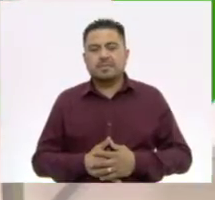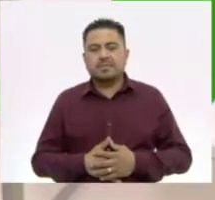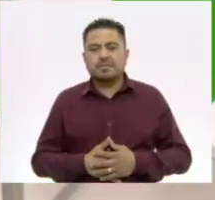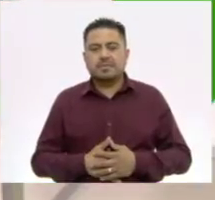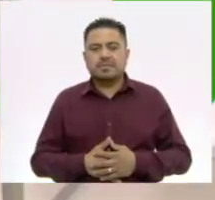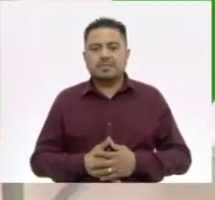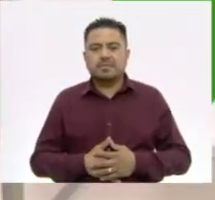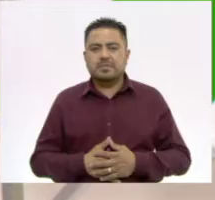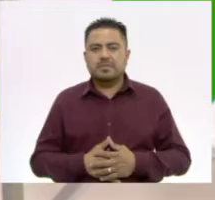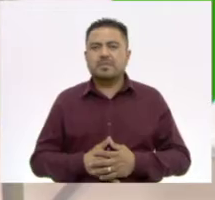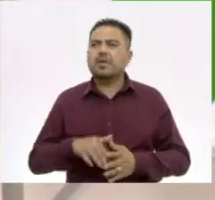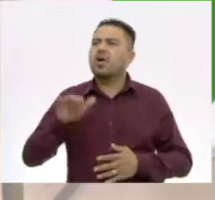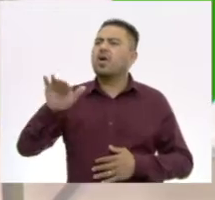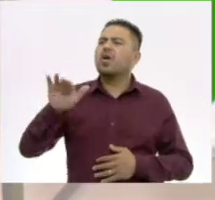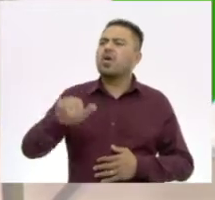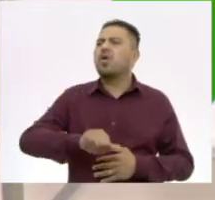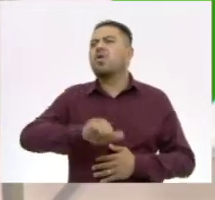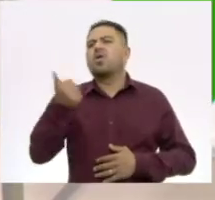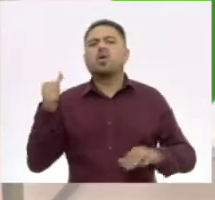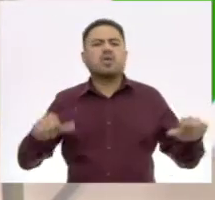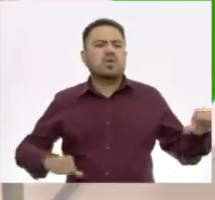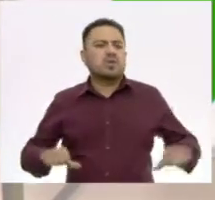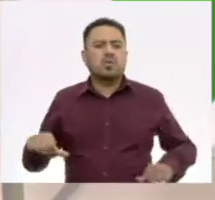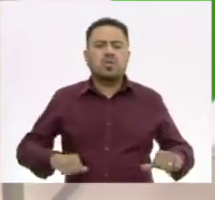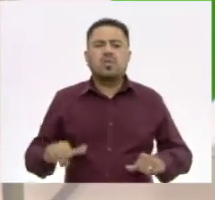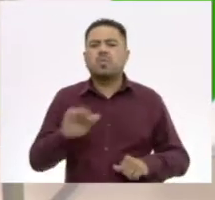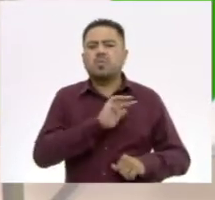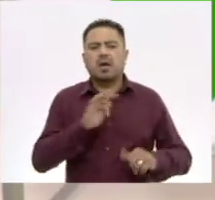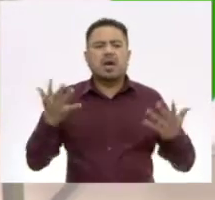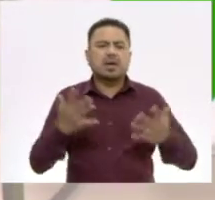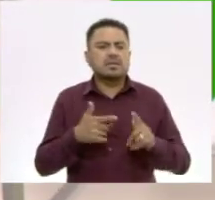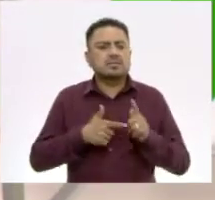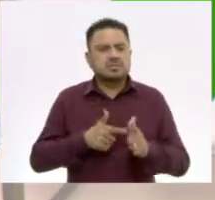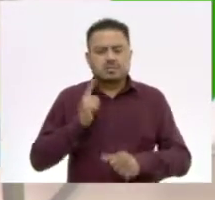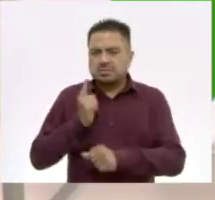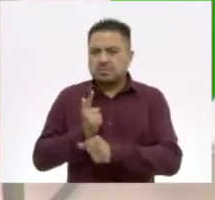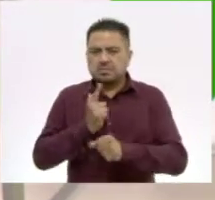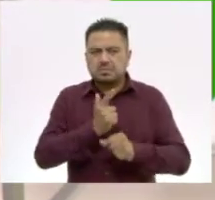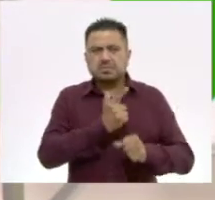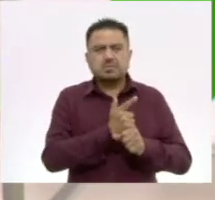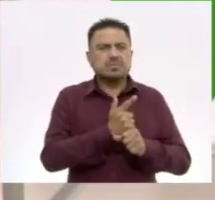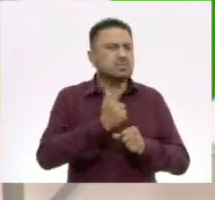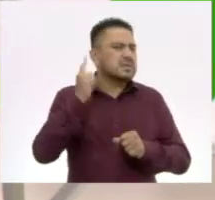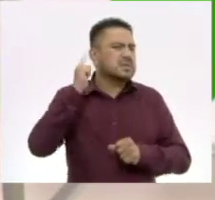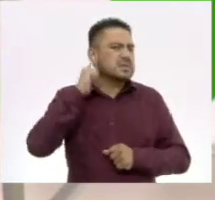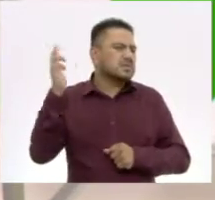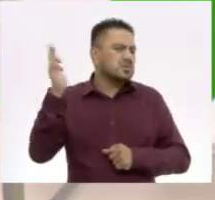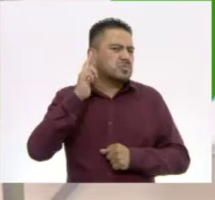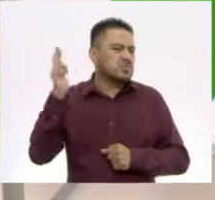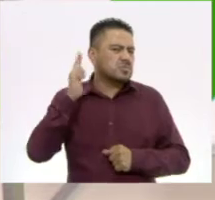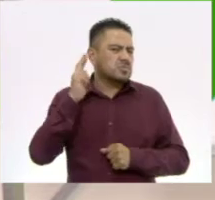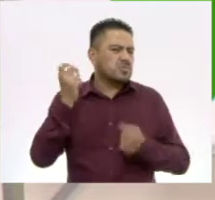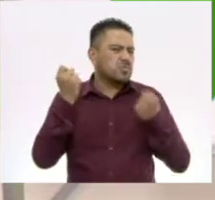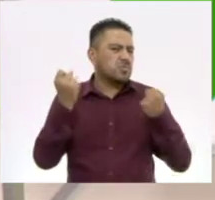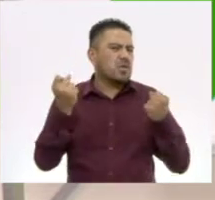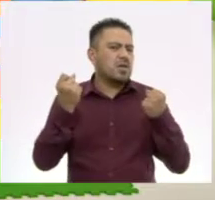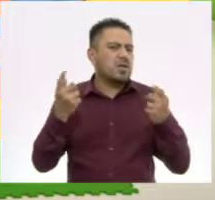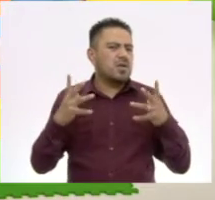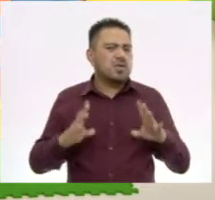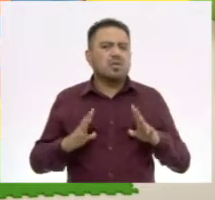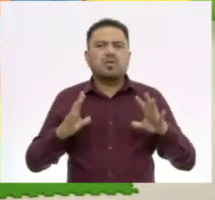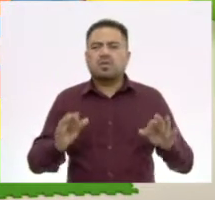oye carla que otra actividad podemos hacer para seguir identificando fuentes sonoras